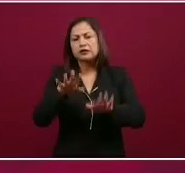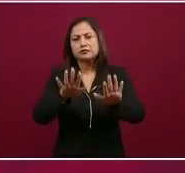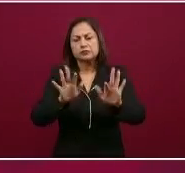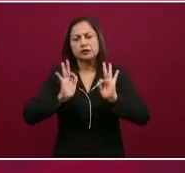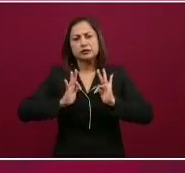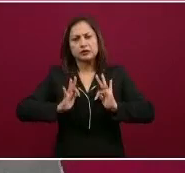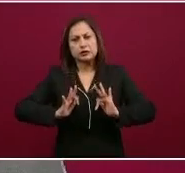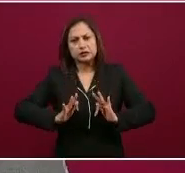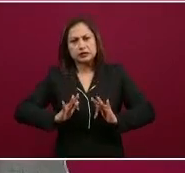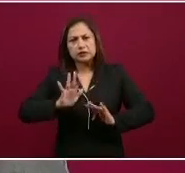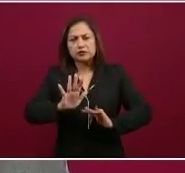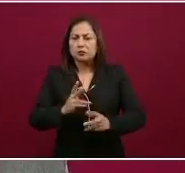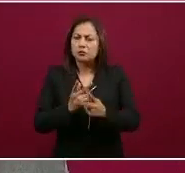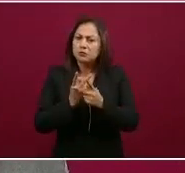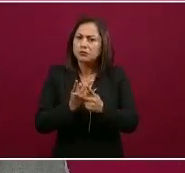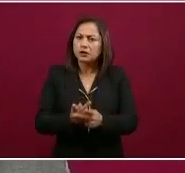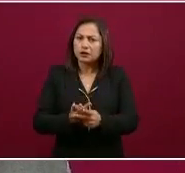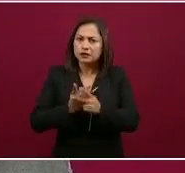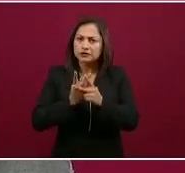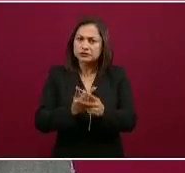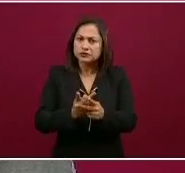constantemente,